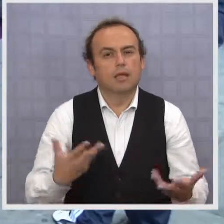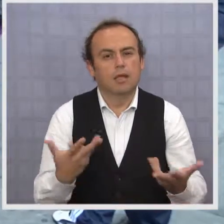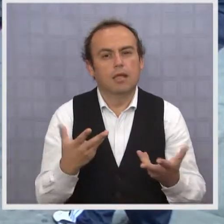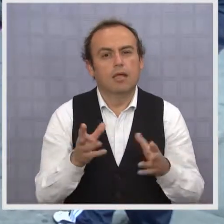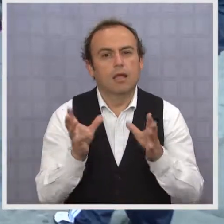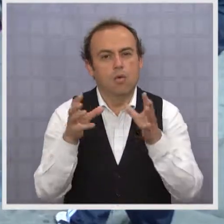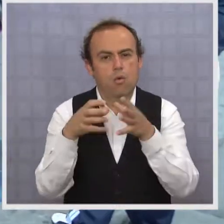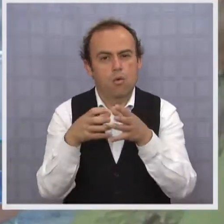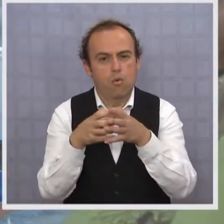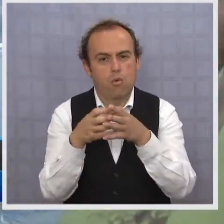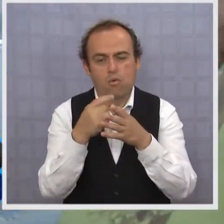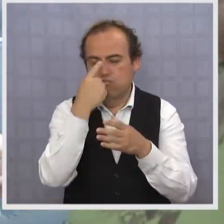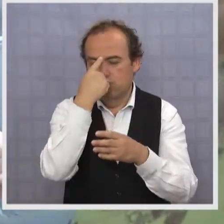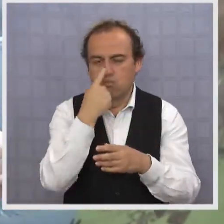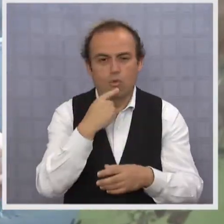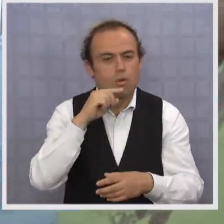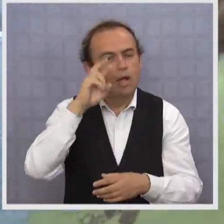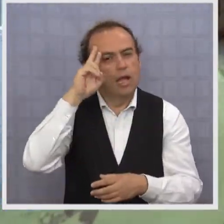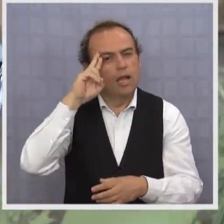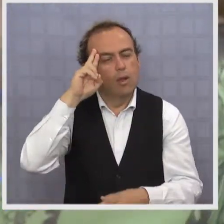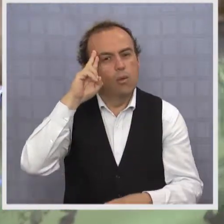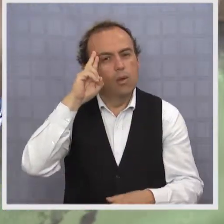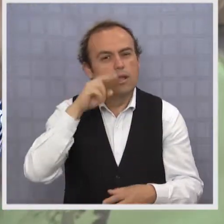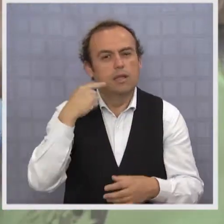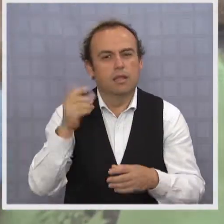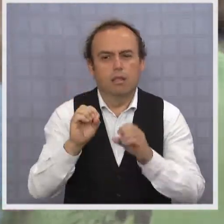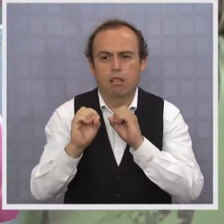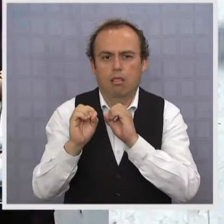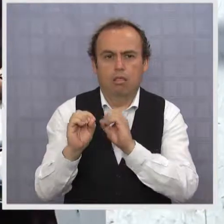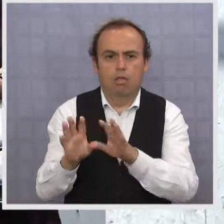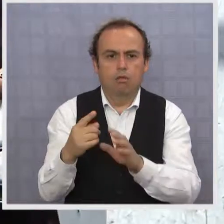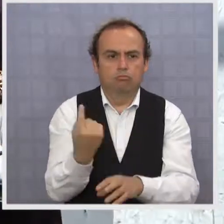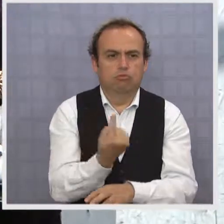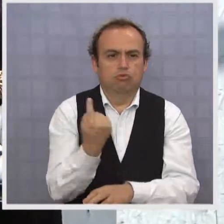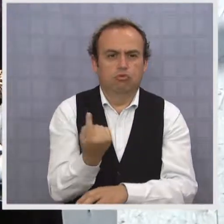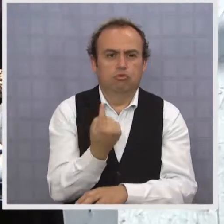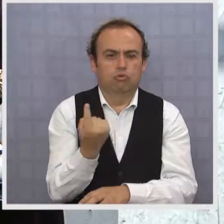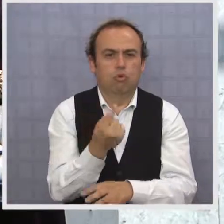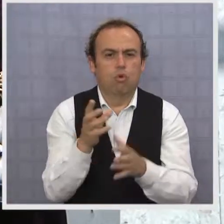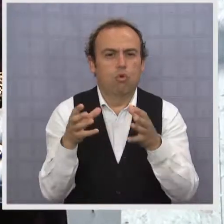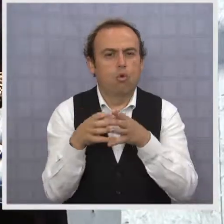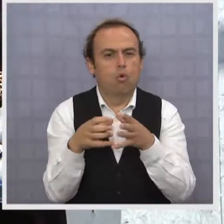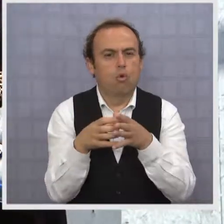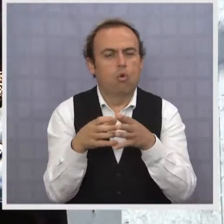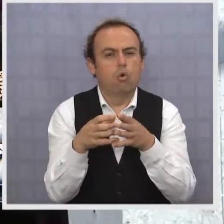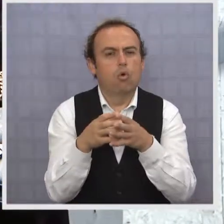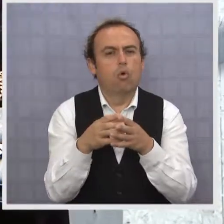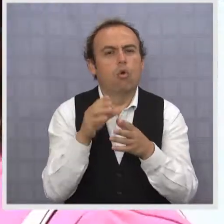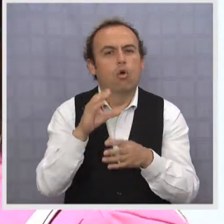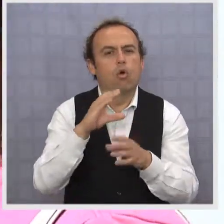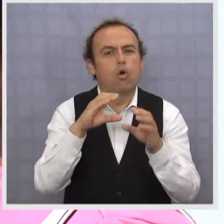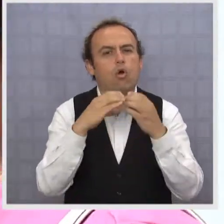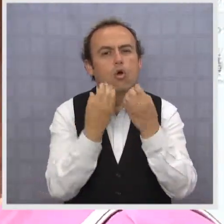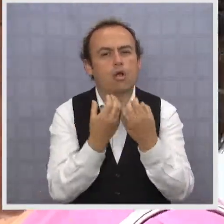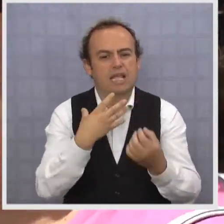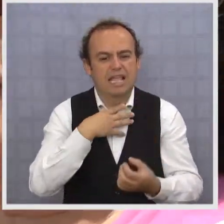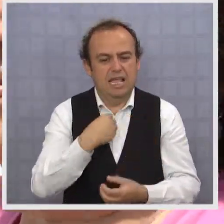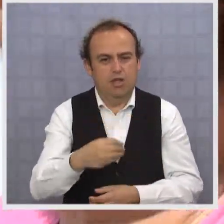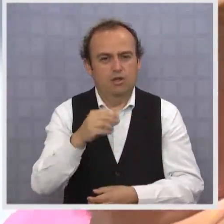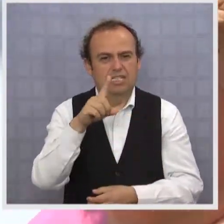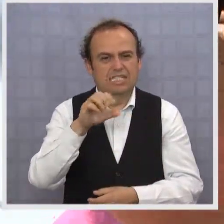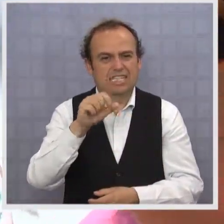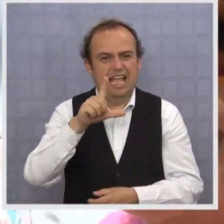junto al monolito recordatorio que es reflejo de un total abandono, un reducido grupo de integrantes de la corporación Hijos del